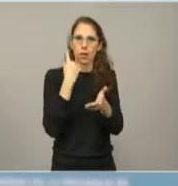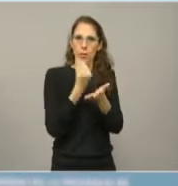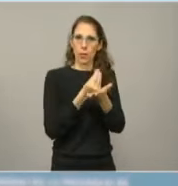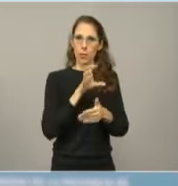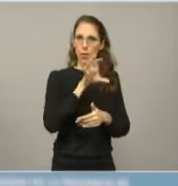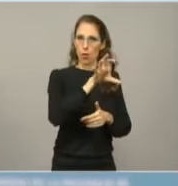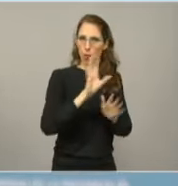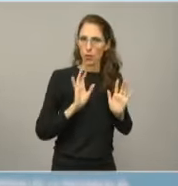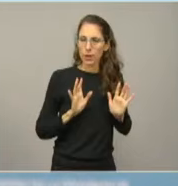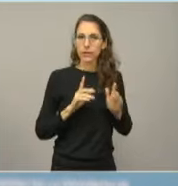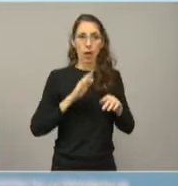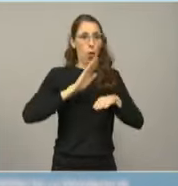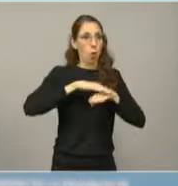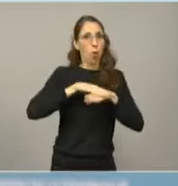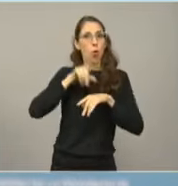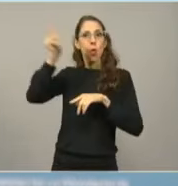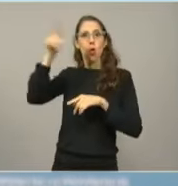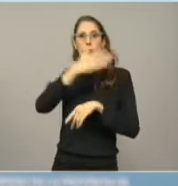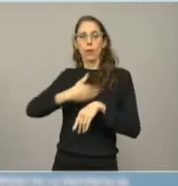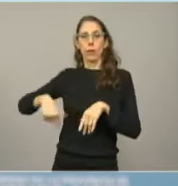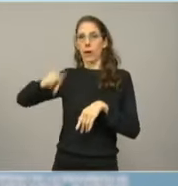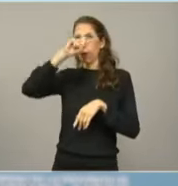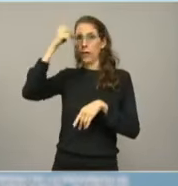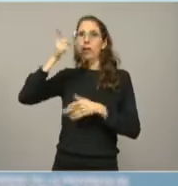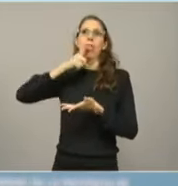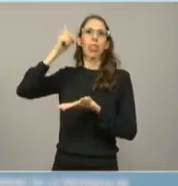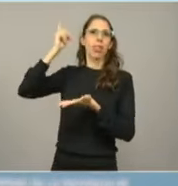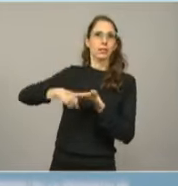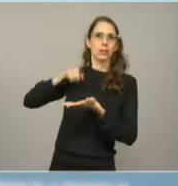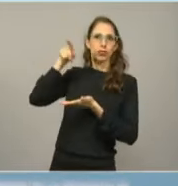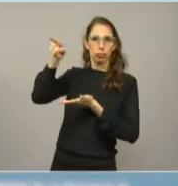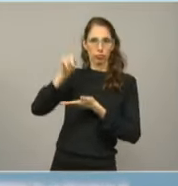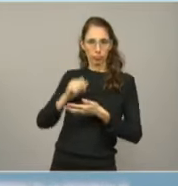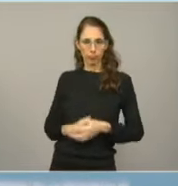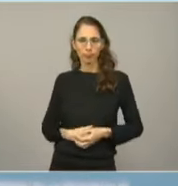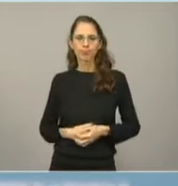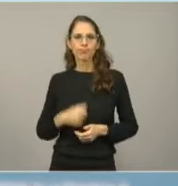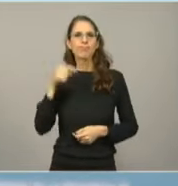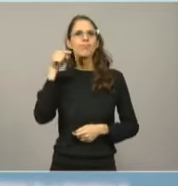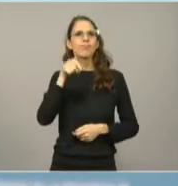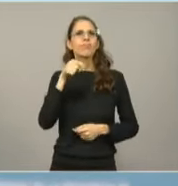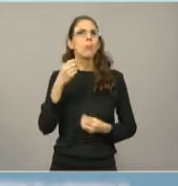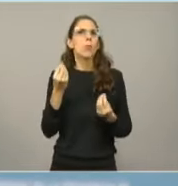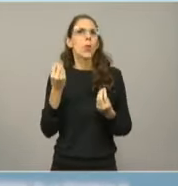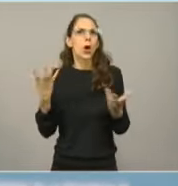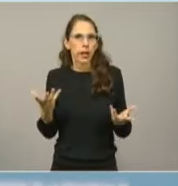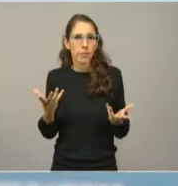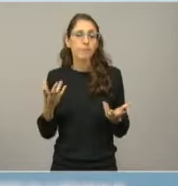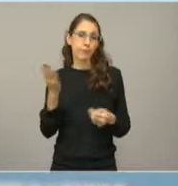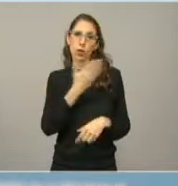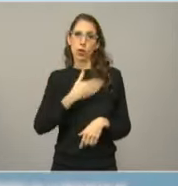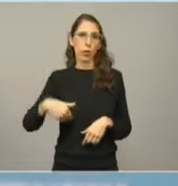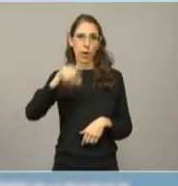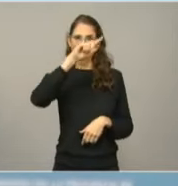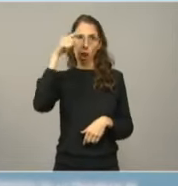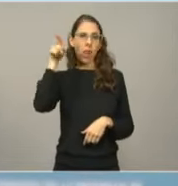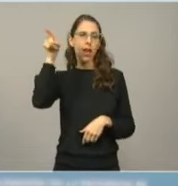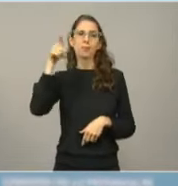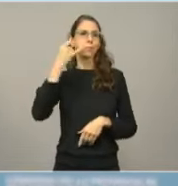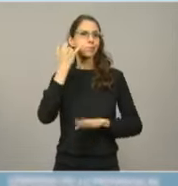producto de las políticas del gobierno nacional y esto se explica porque el gobierno nacional ha tomado una serie